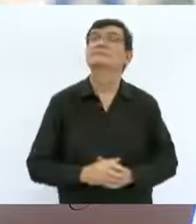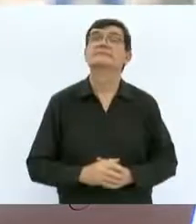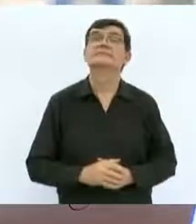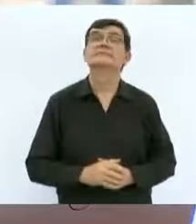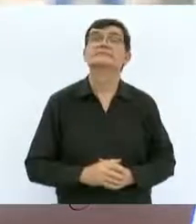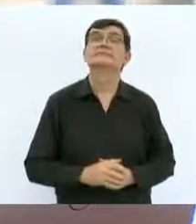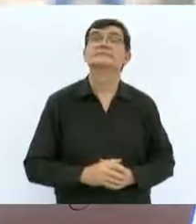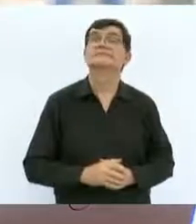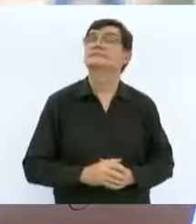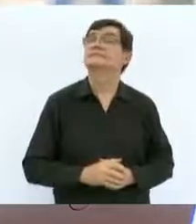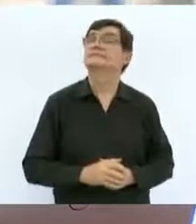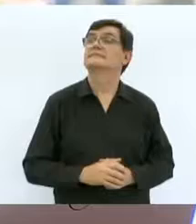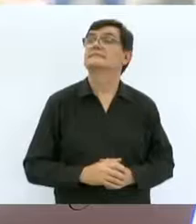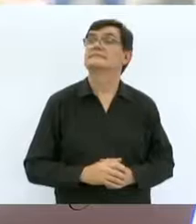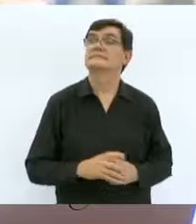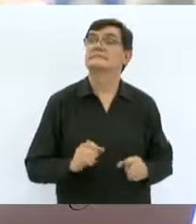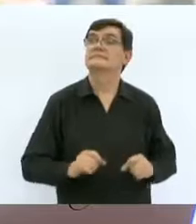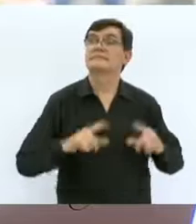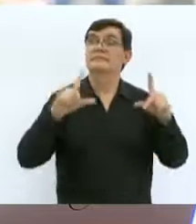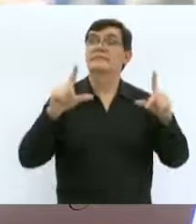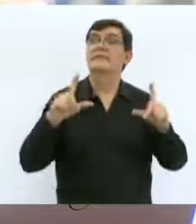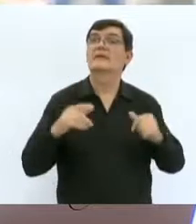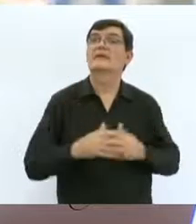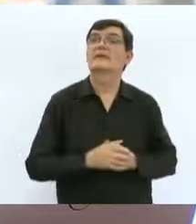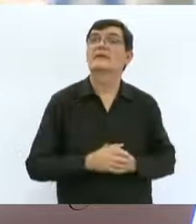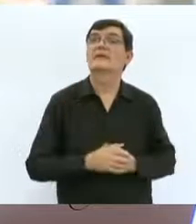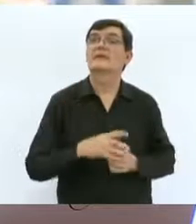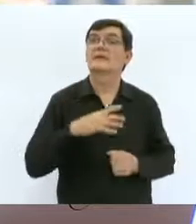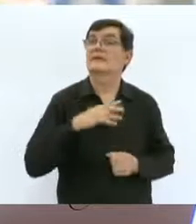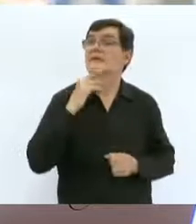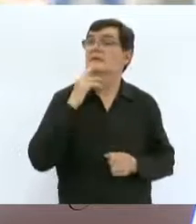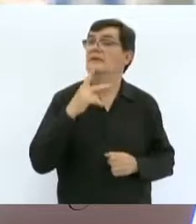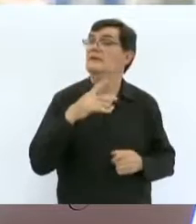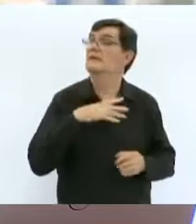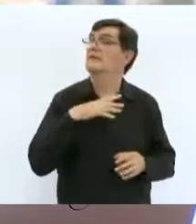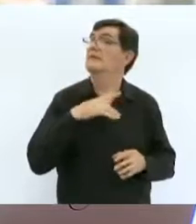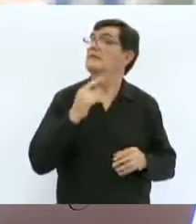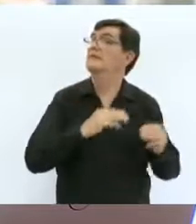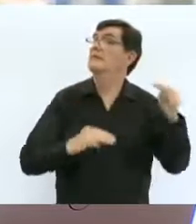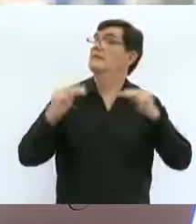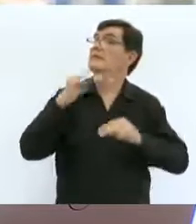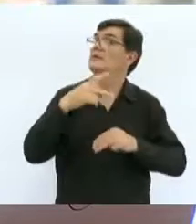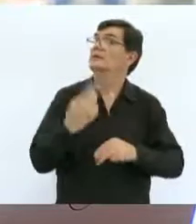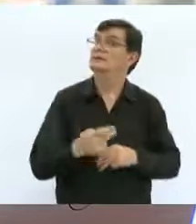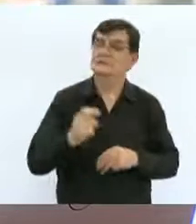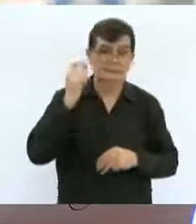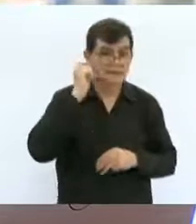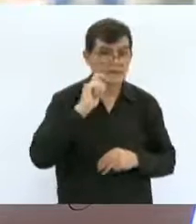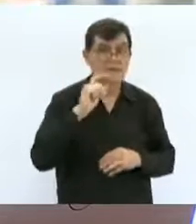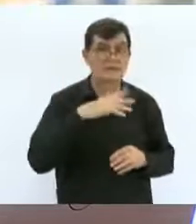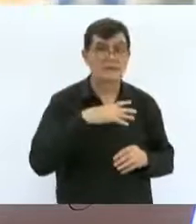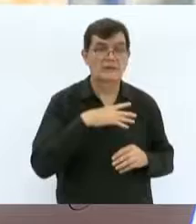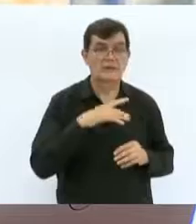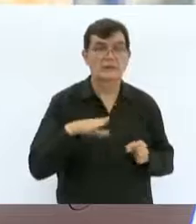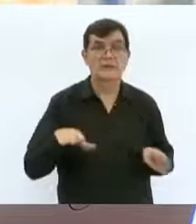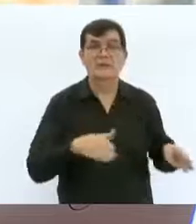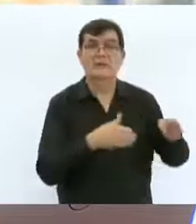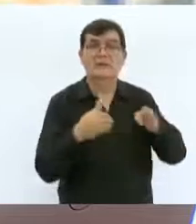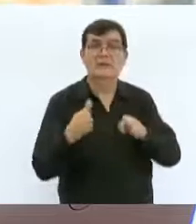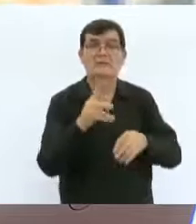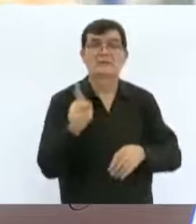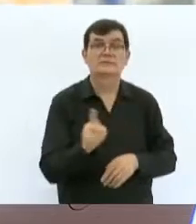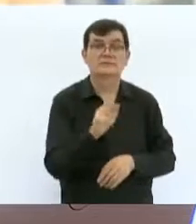diapositiva bien el objetivo está en mejorar la conectividad de la montaña de guerrero a través de la pavimentación de caminos rurales